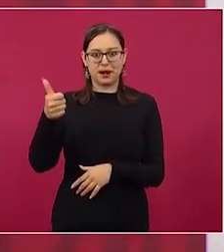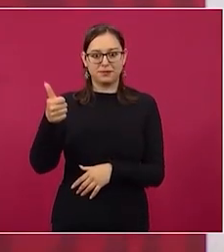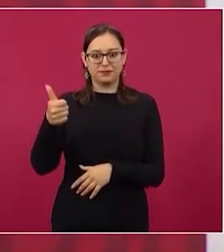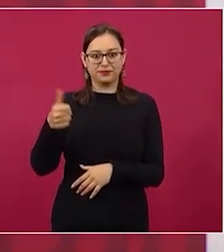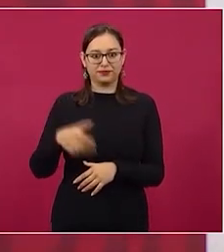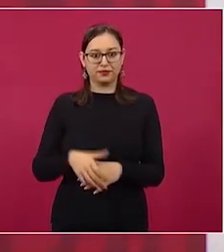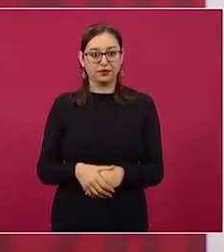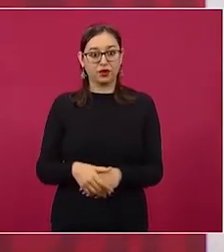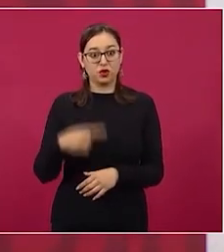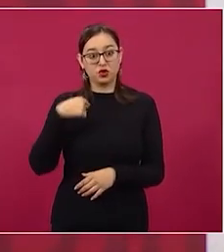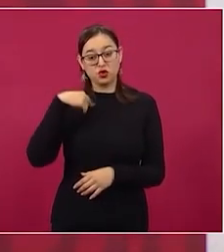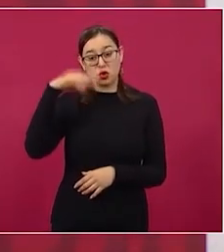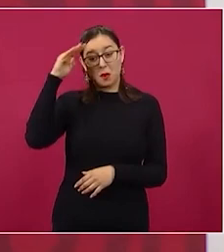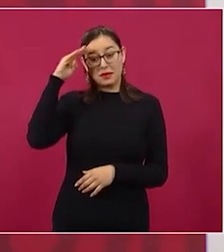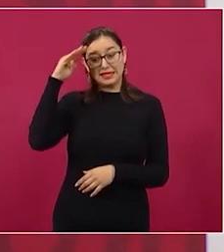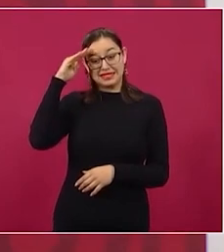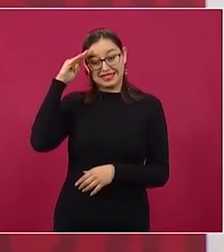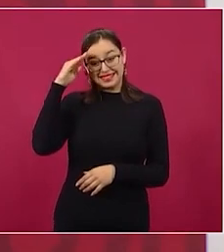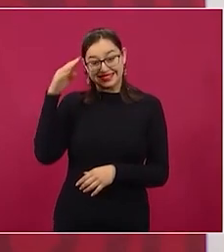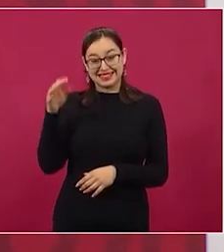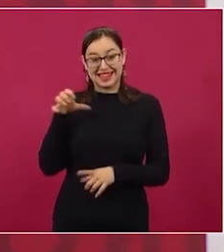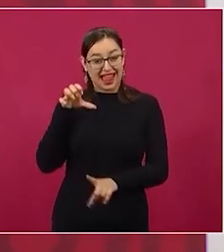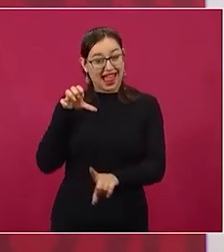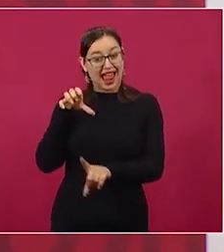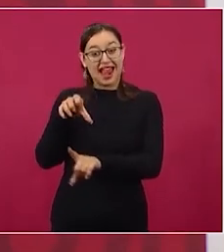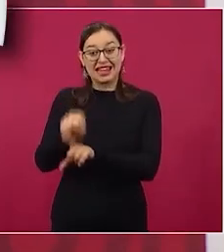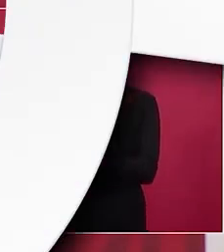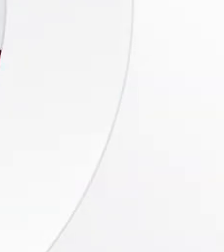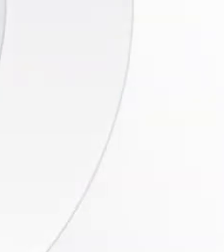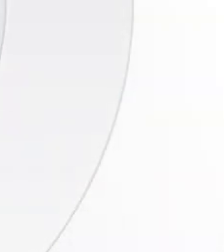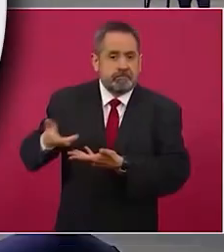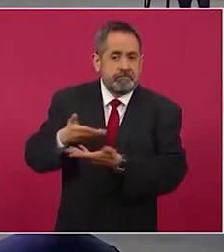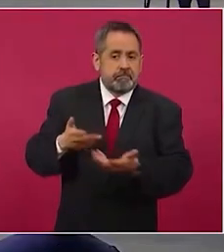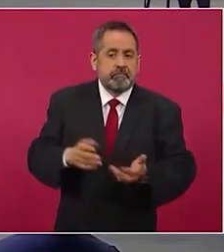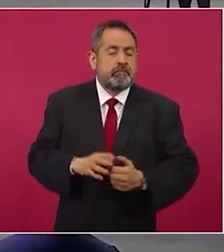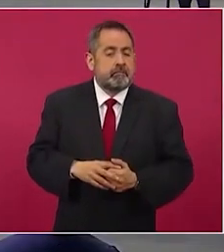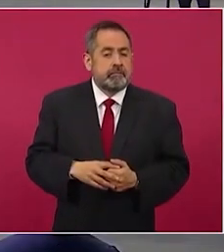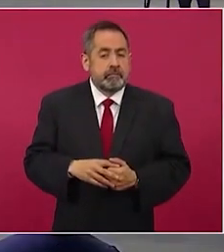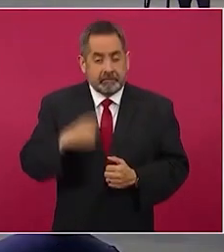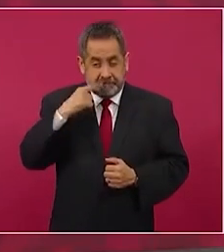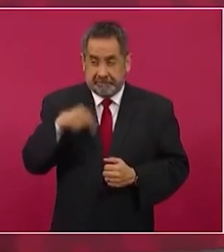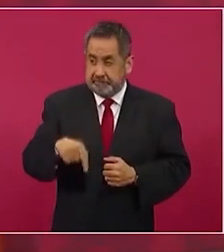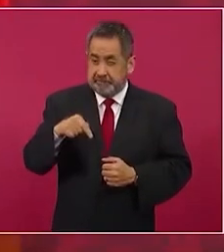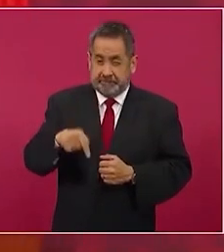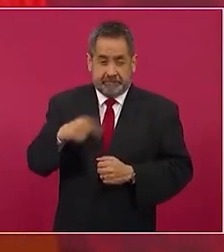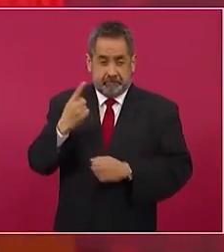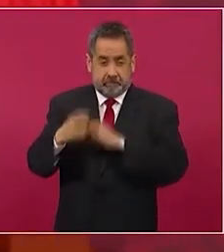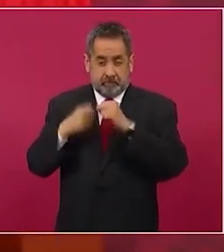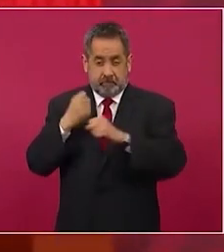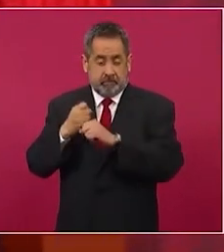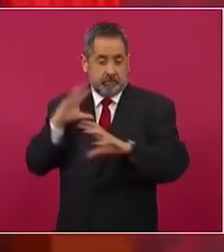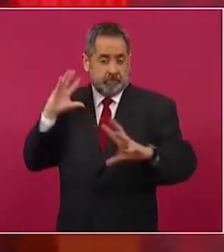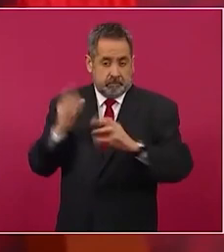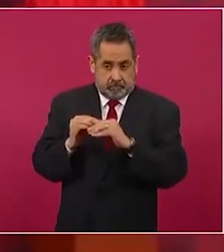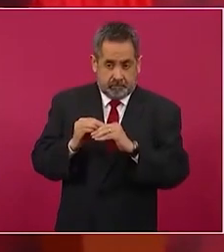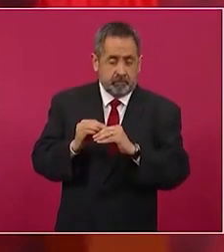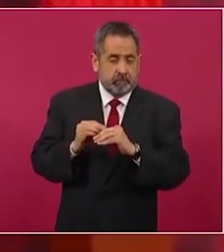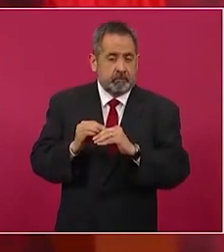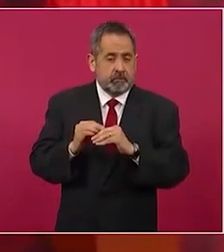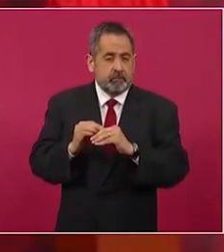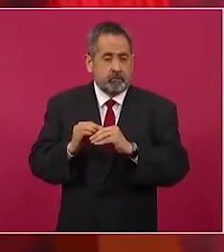esperando llegar a 21 millones, que era histórico. Este año, o el año pasado,